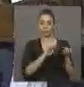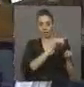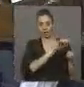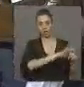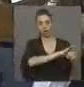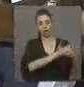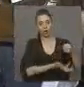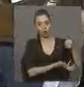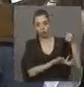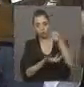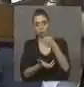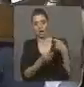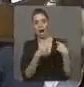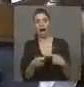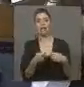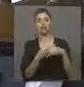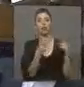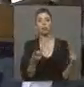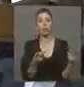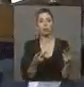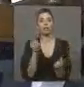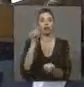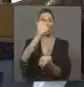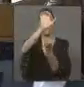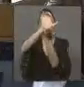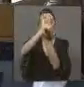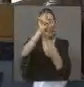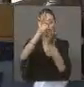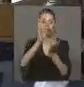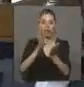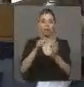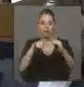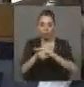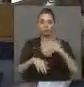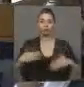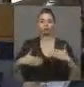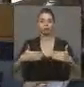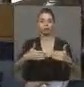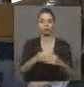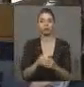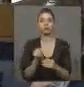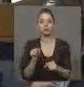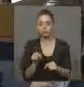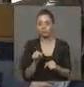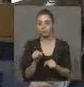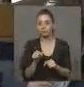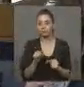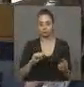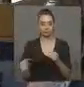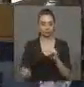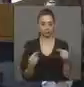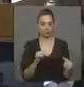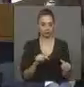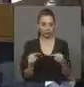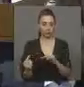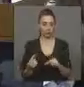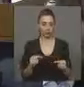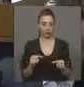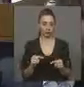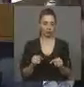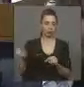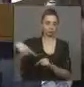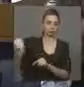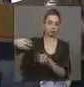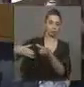inversión pública tiene que actuar, el Estado tiene que actuar. Y aquí hay un debate, sin duda, que de allá al frente